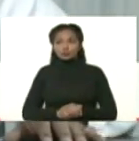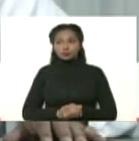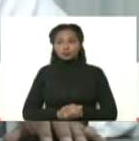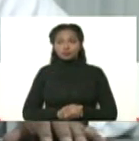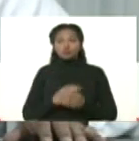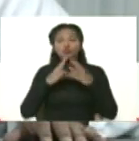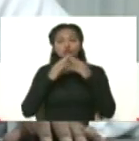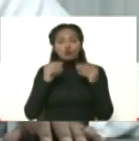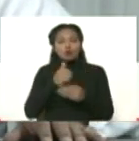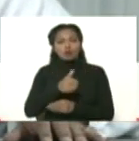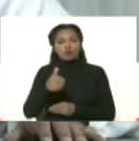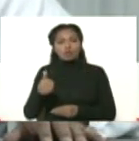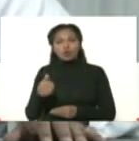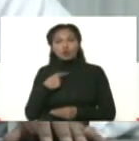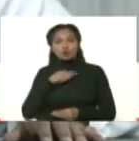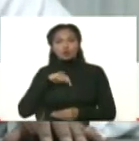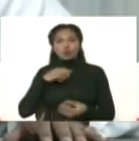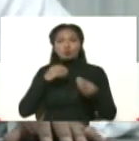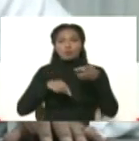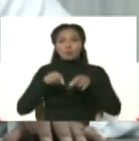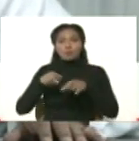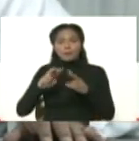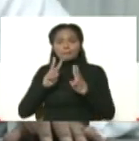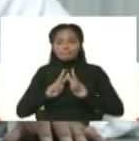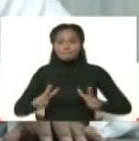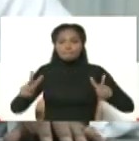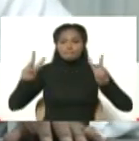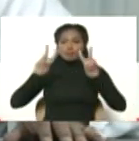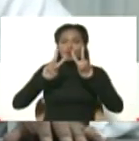Todo. Estamos sembrando valores